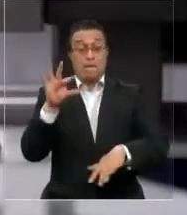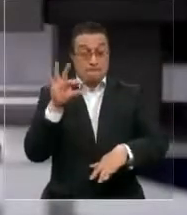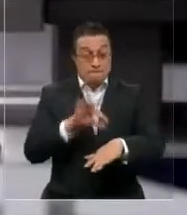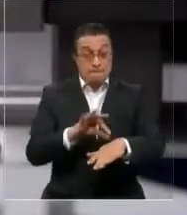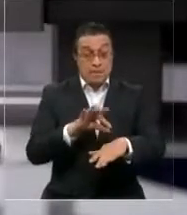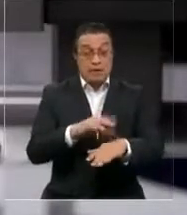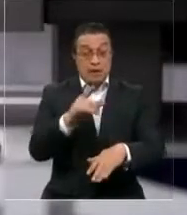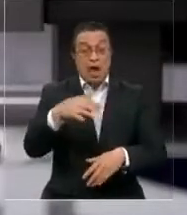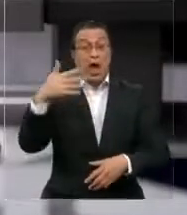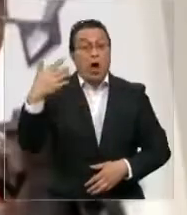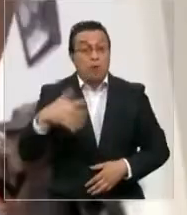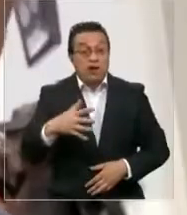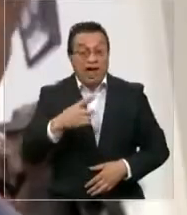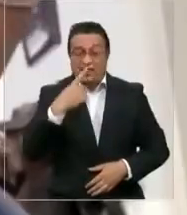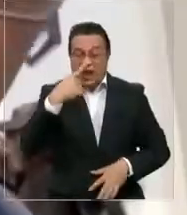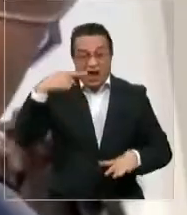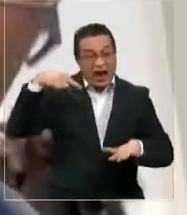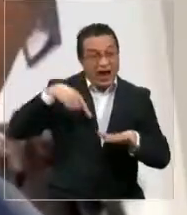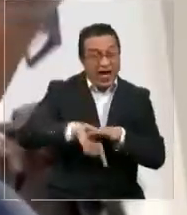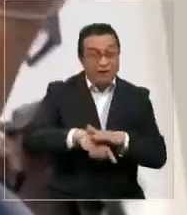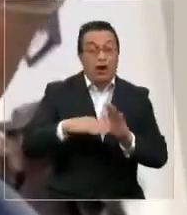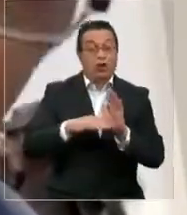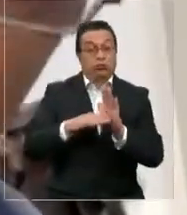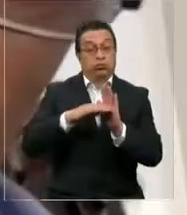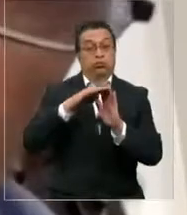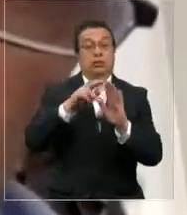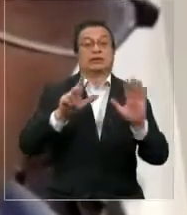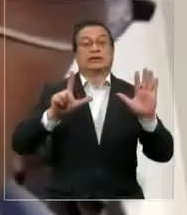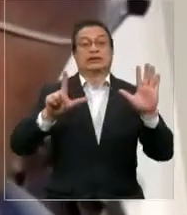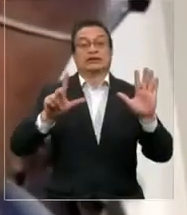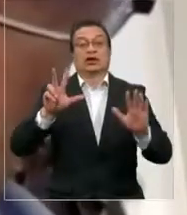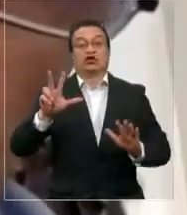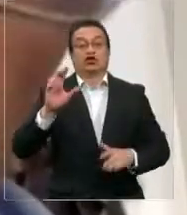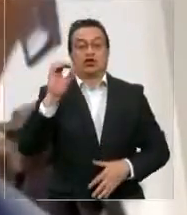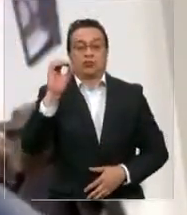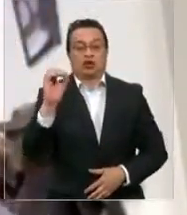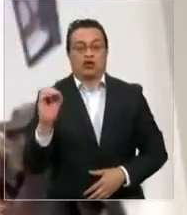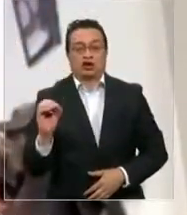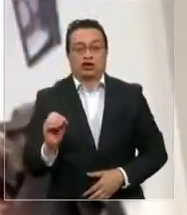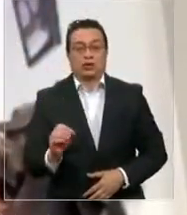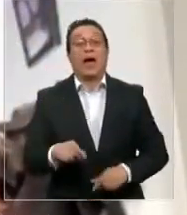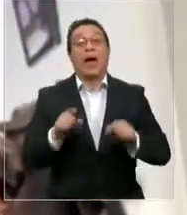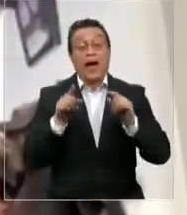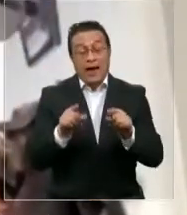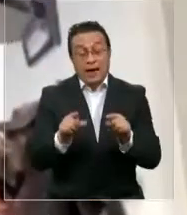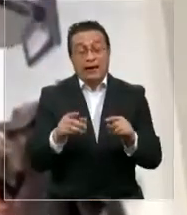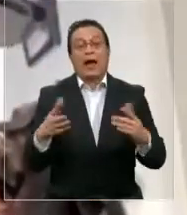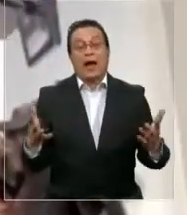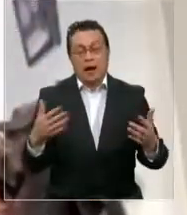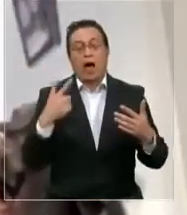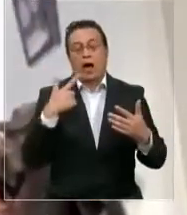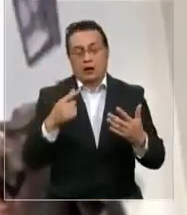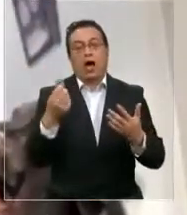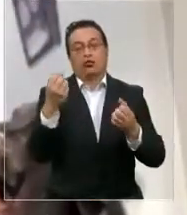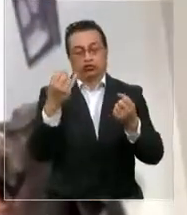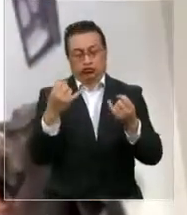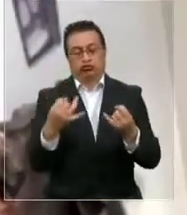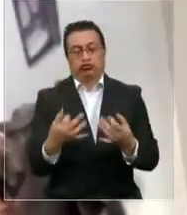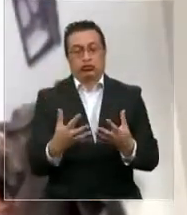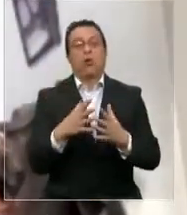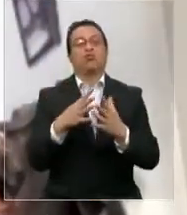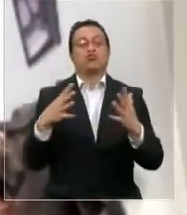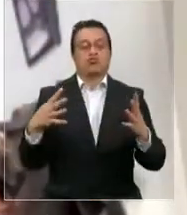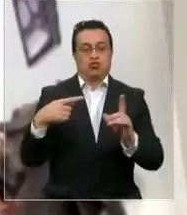médicamente relevantes, la eficacia sube a un 78%. Y ahí ya estamos hablando de cifras que son